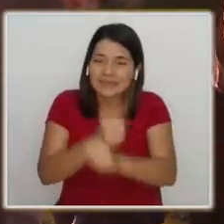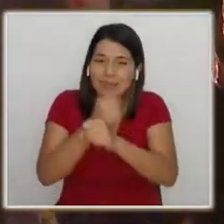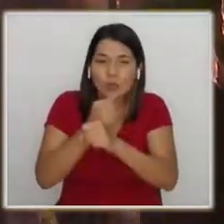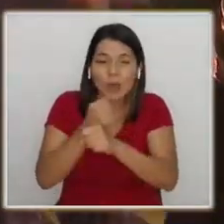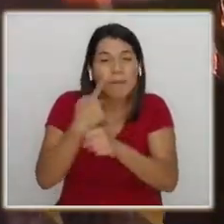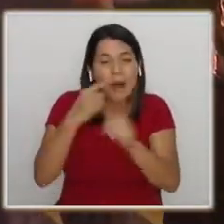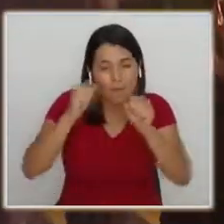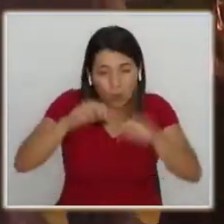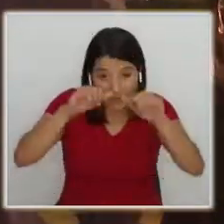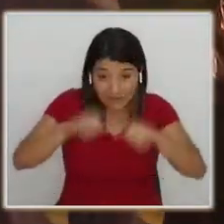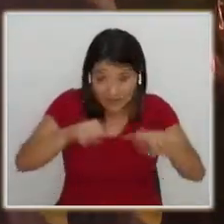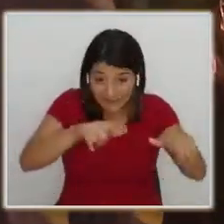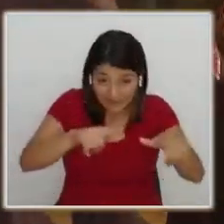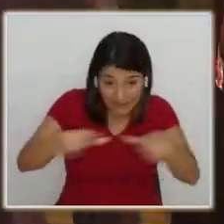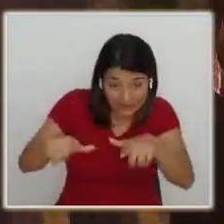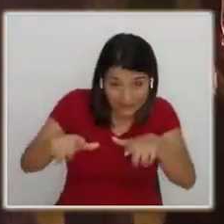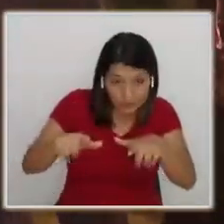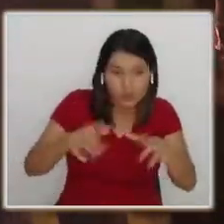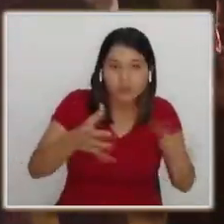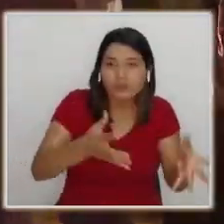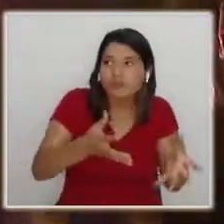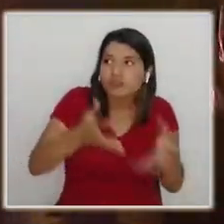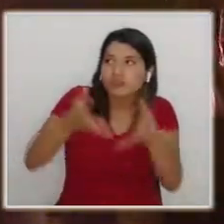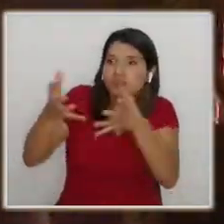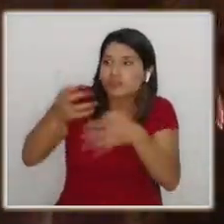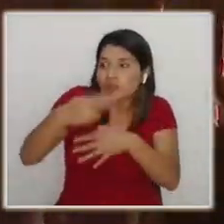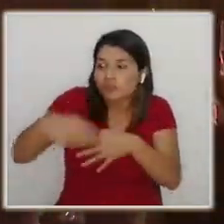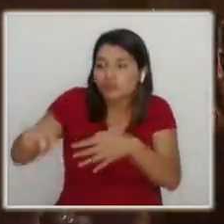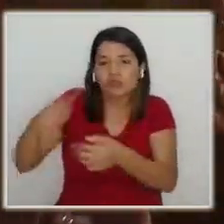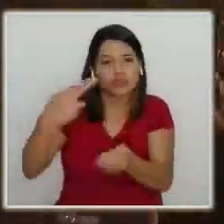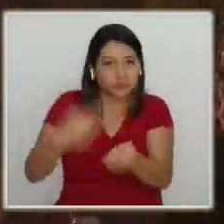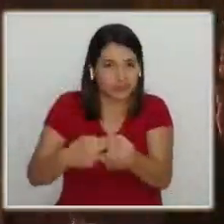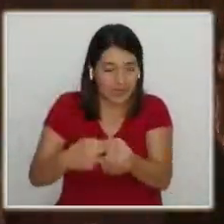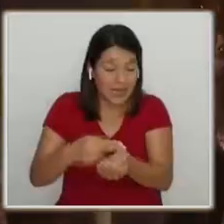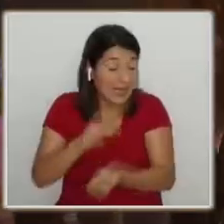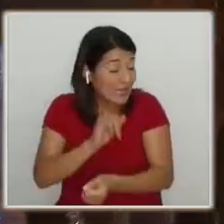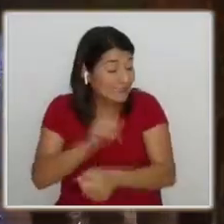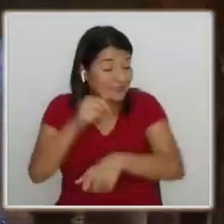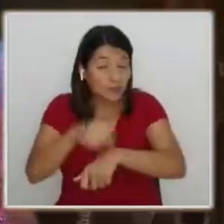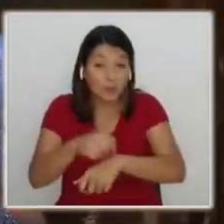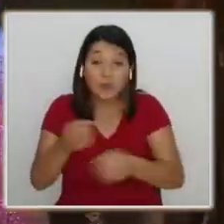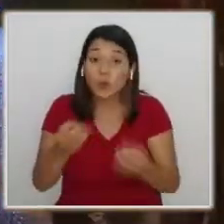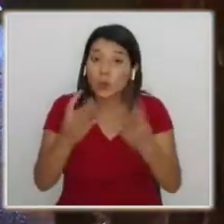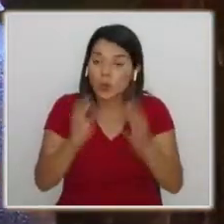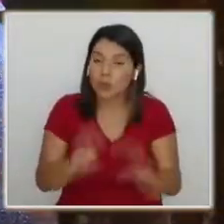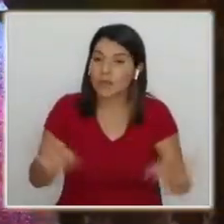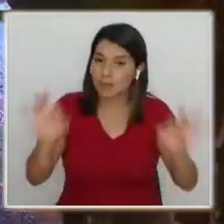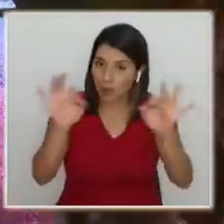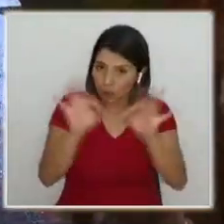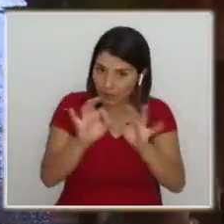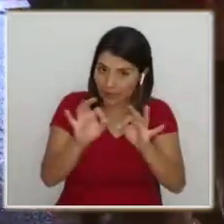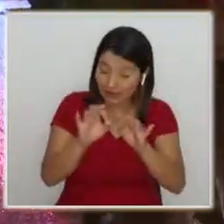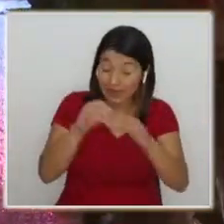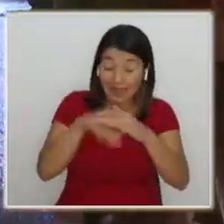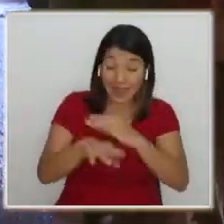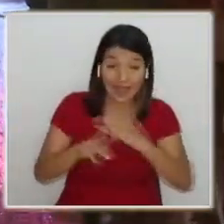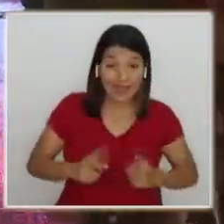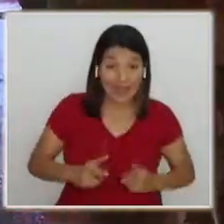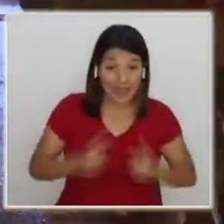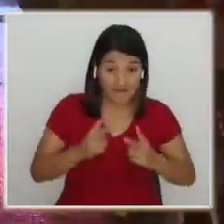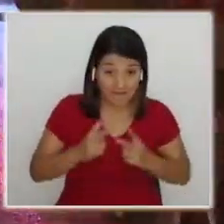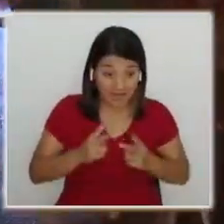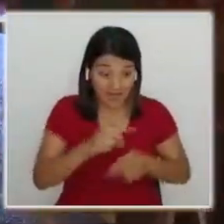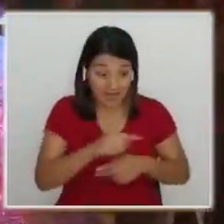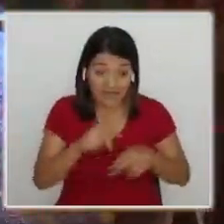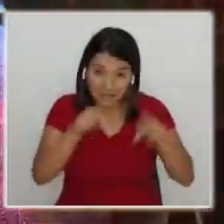centro hospitalario. Esos momentos son importantísimos en la vida de las personas. Depende cómo saques un